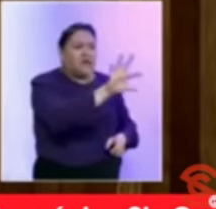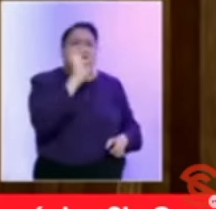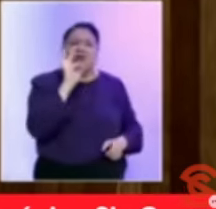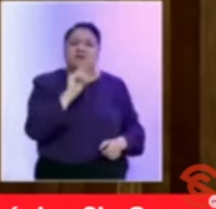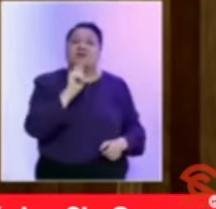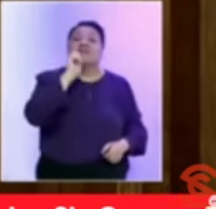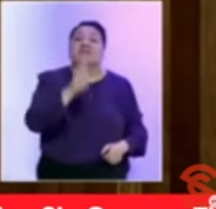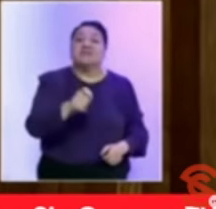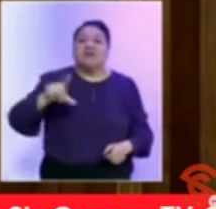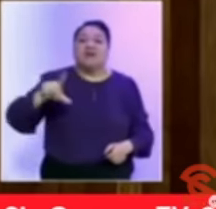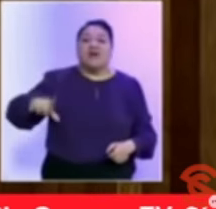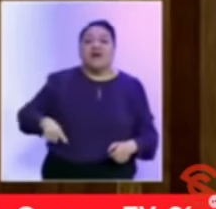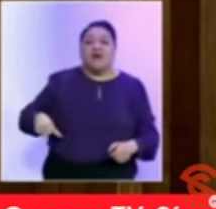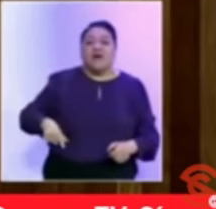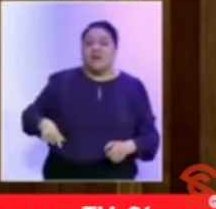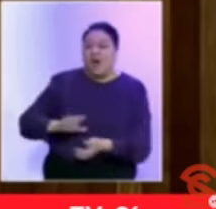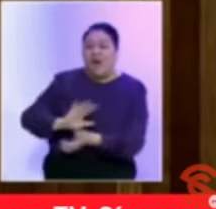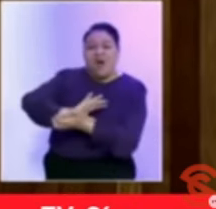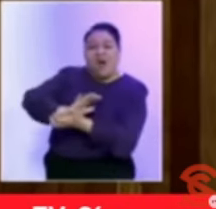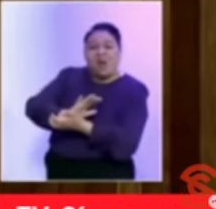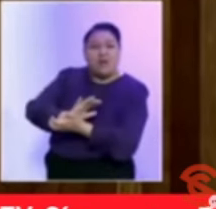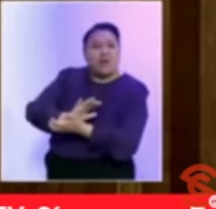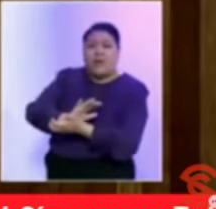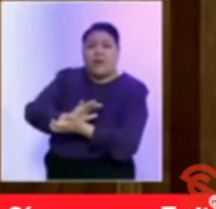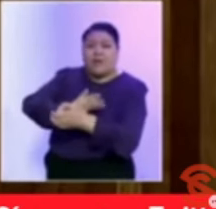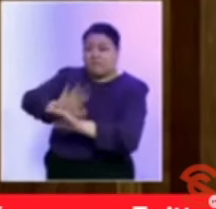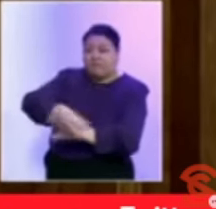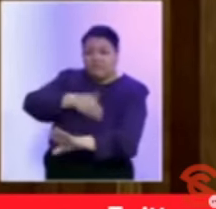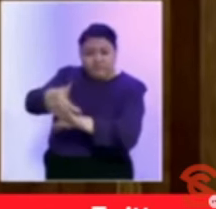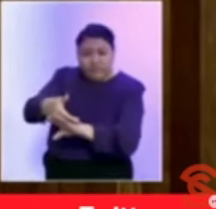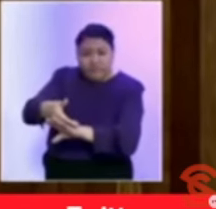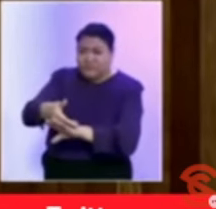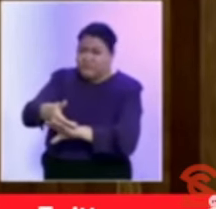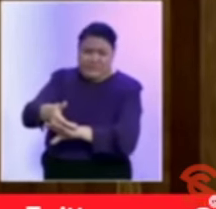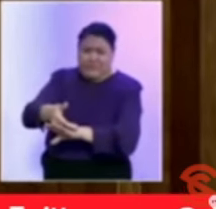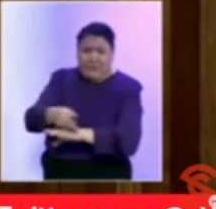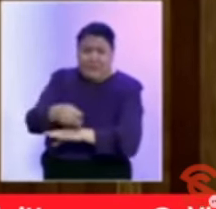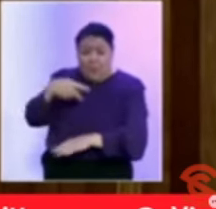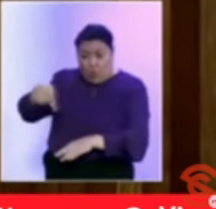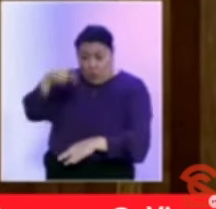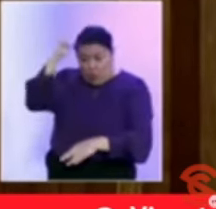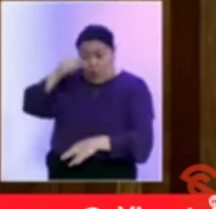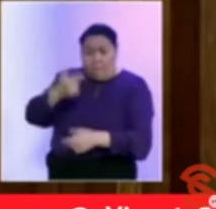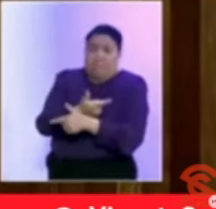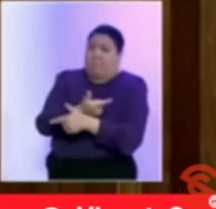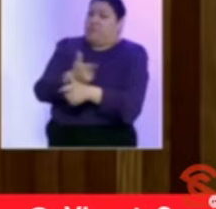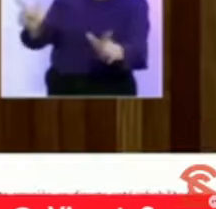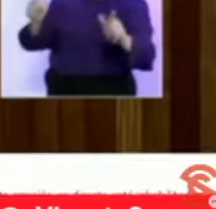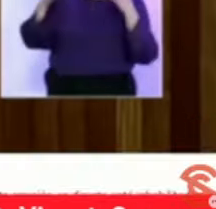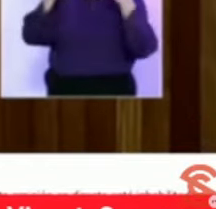gobierno que no reprime que respeta la libertad de expresión de reunión de prensa